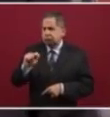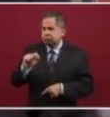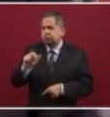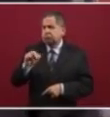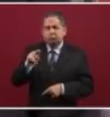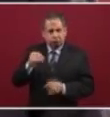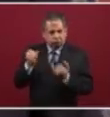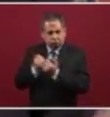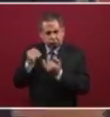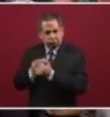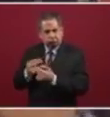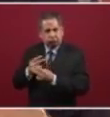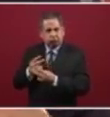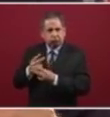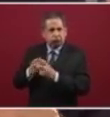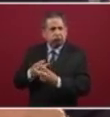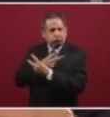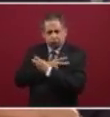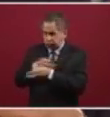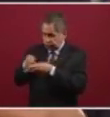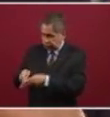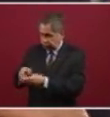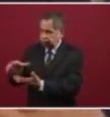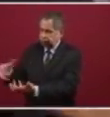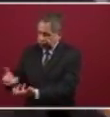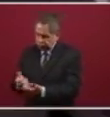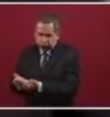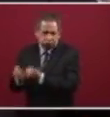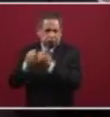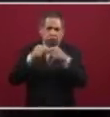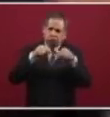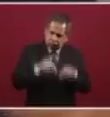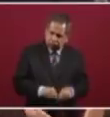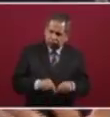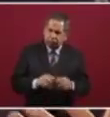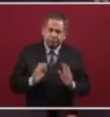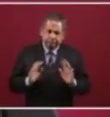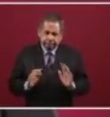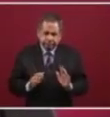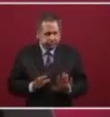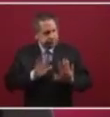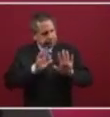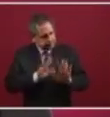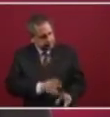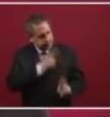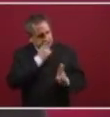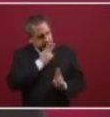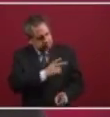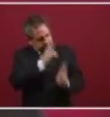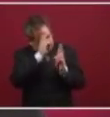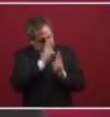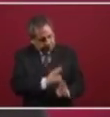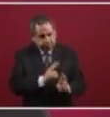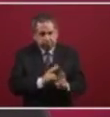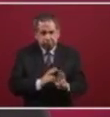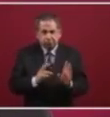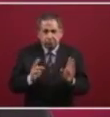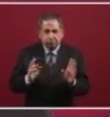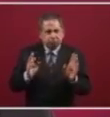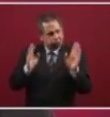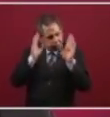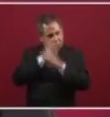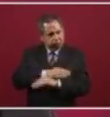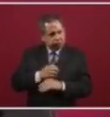Garza y de otros, y que sea parte, pues, de la reconciliación de los nuevos